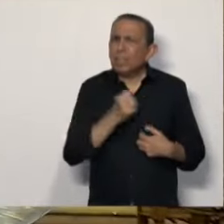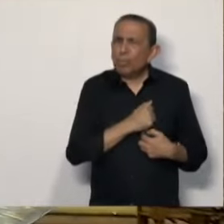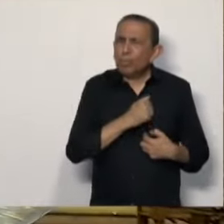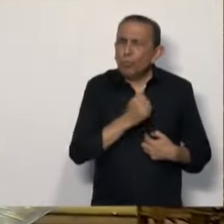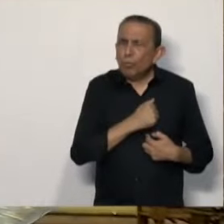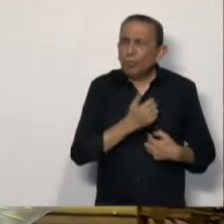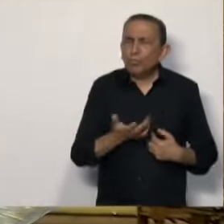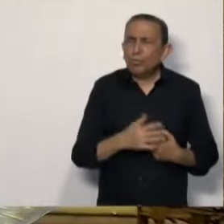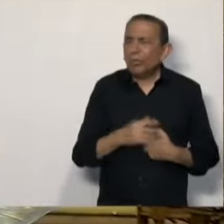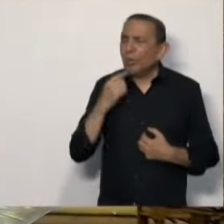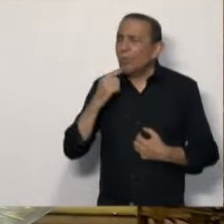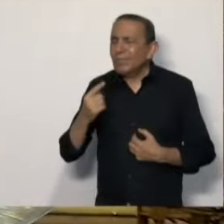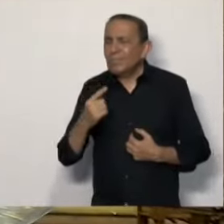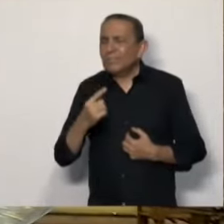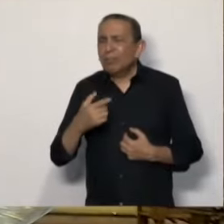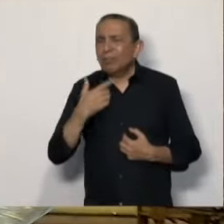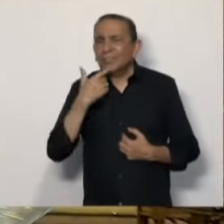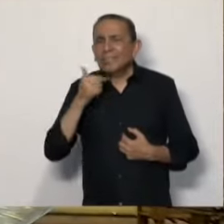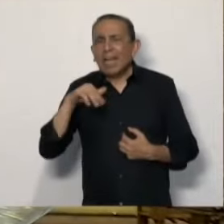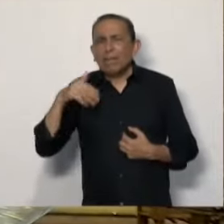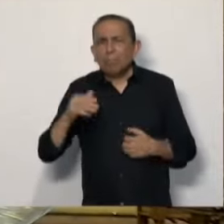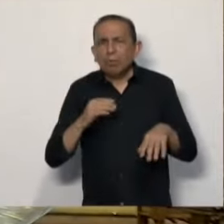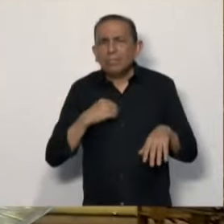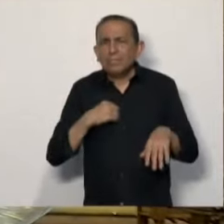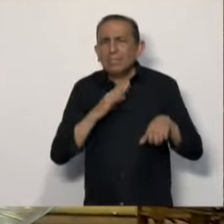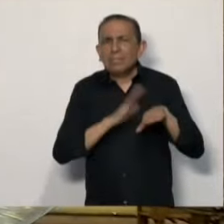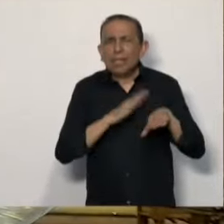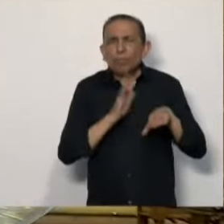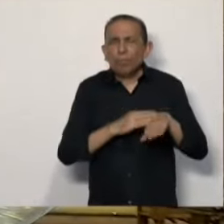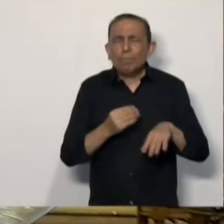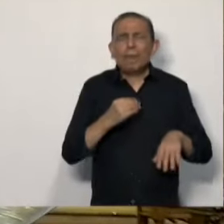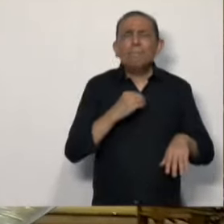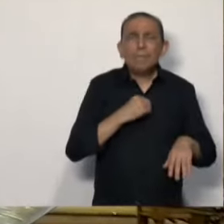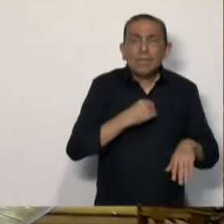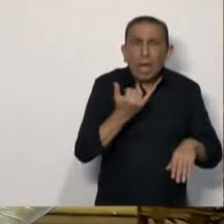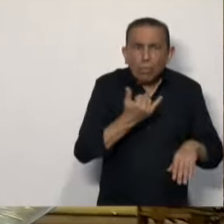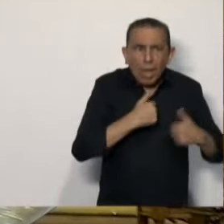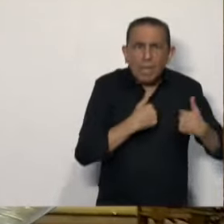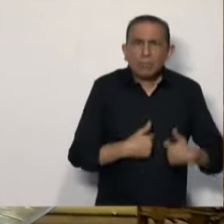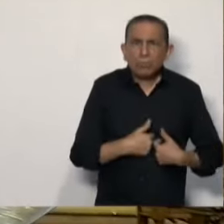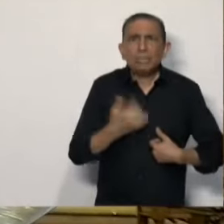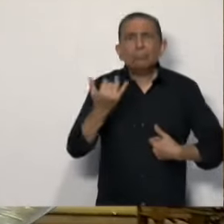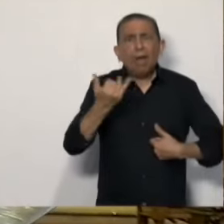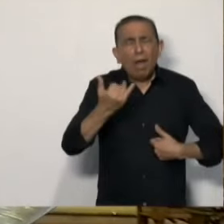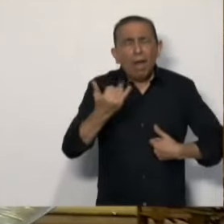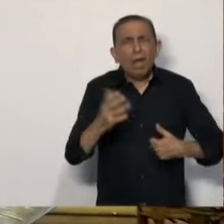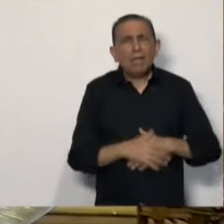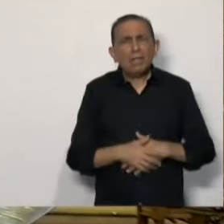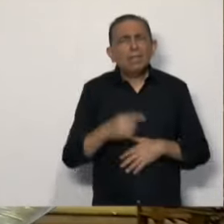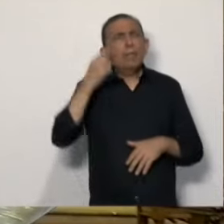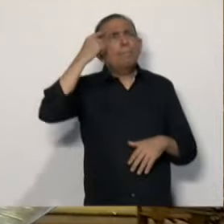dice el Salmo también hoy, tiene culpa, tiene pecados. Y pensaba en la culpa.